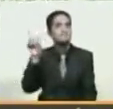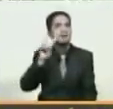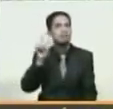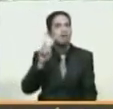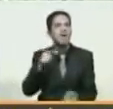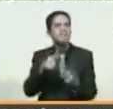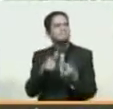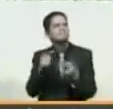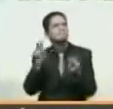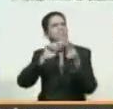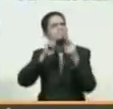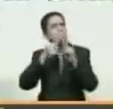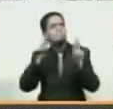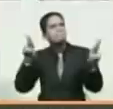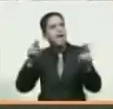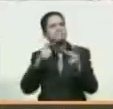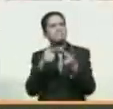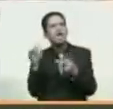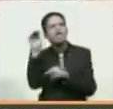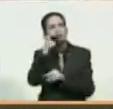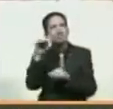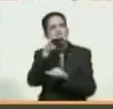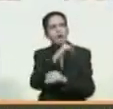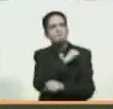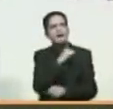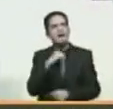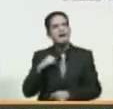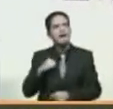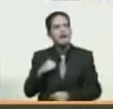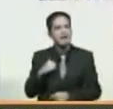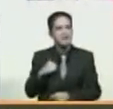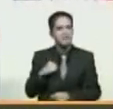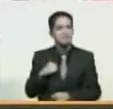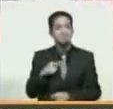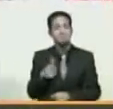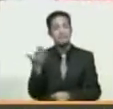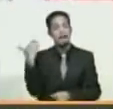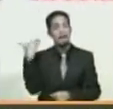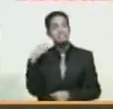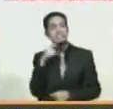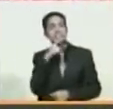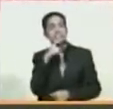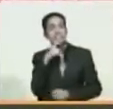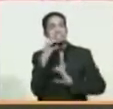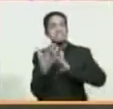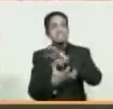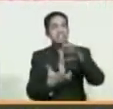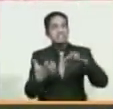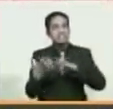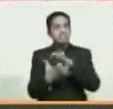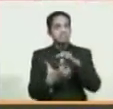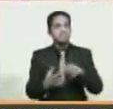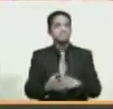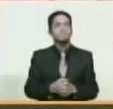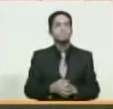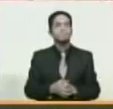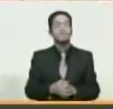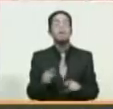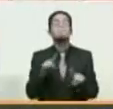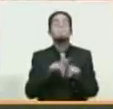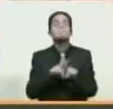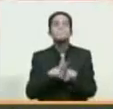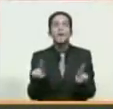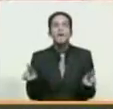paz y la soberanía de Venezuela. Eran días muy duros para todos, pero